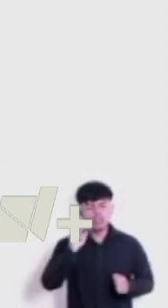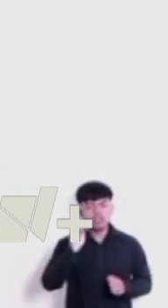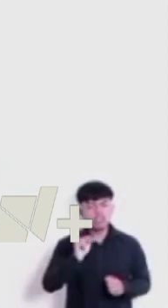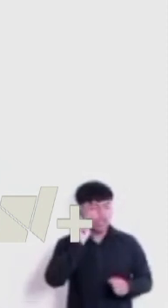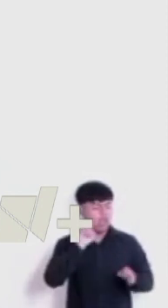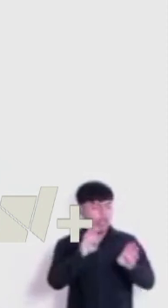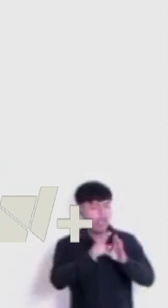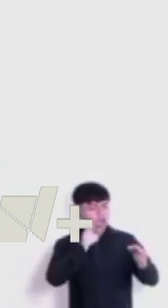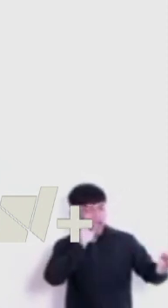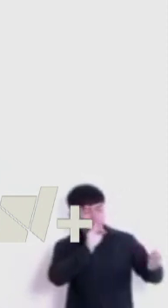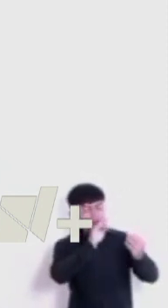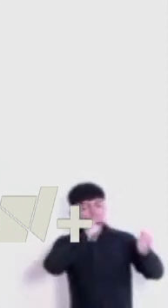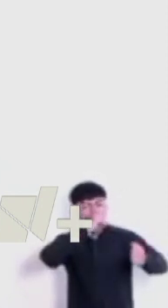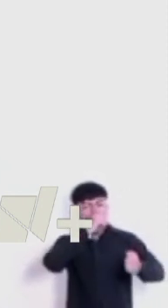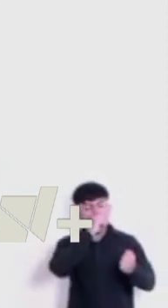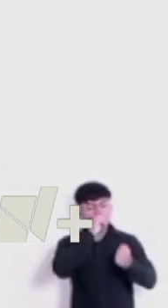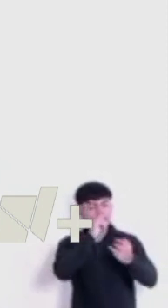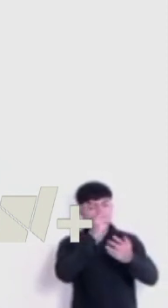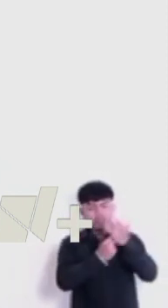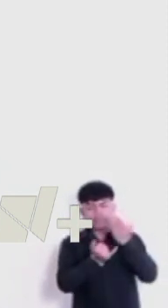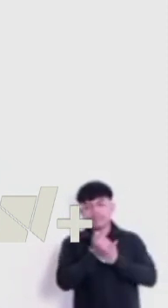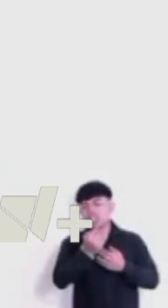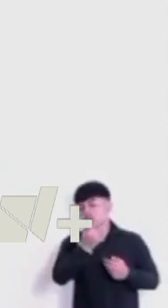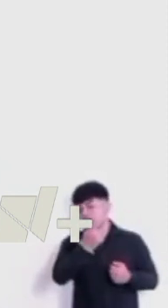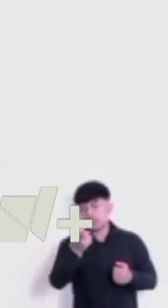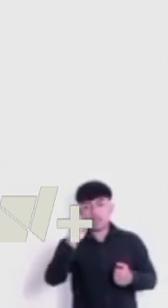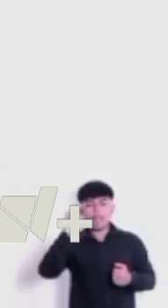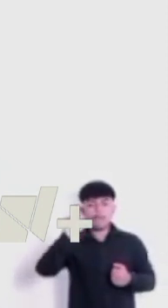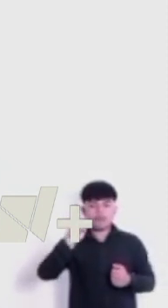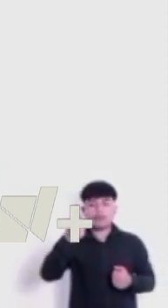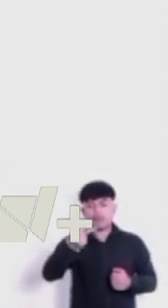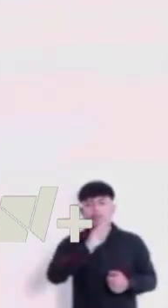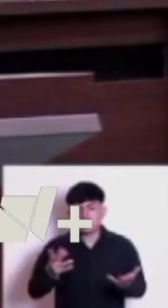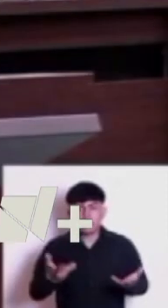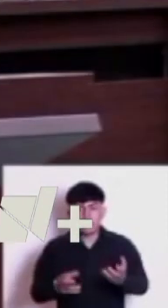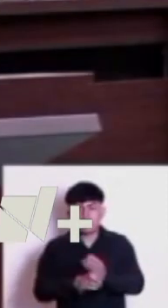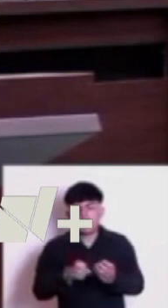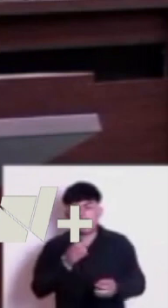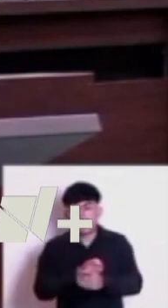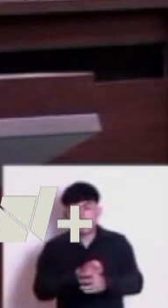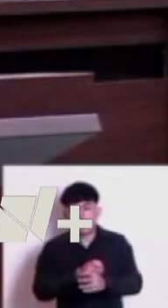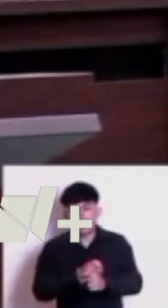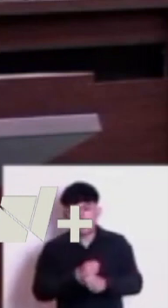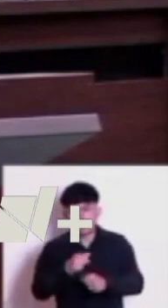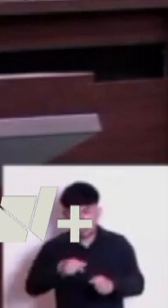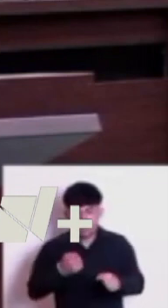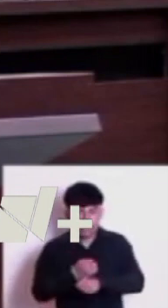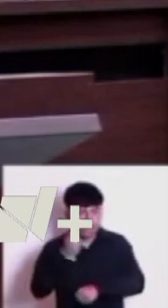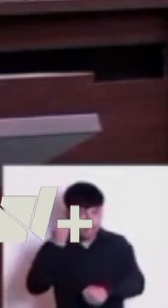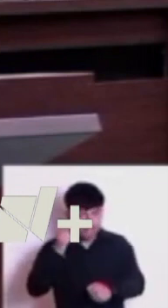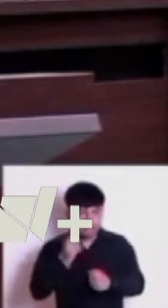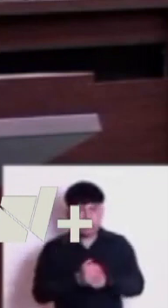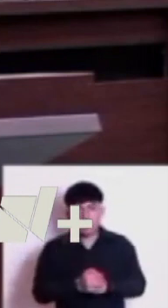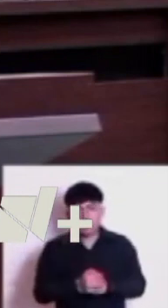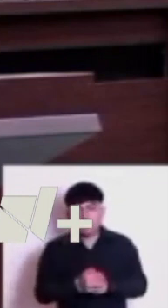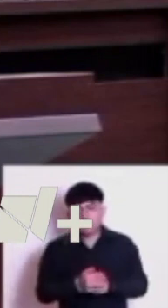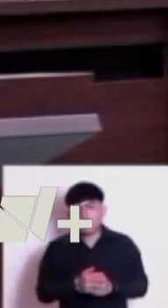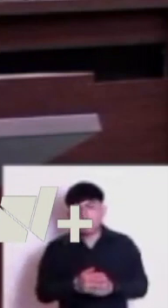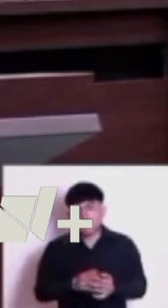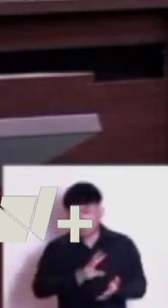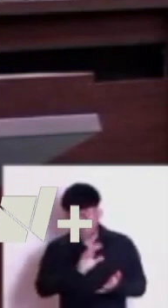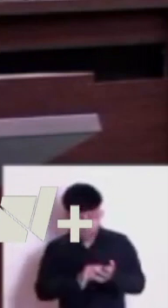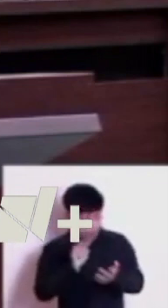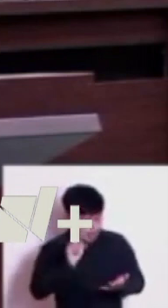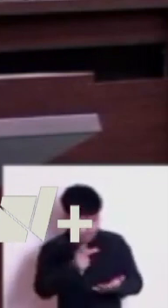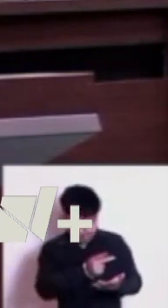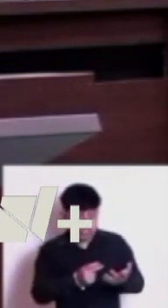trabajado en el corredor transísmica proyecto trascendente que debería potencializar las actividades laborales e impulsar